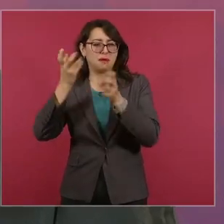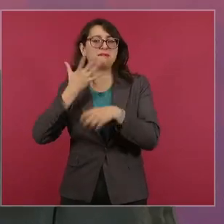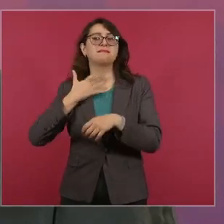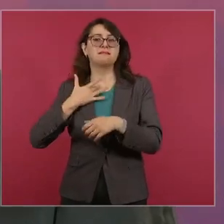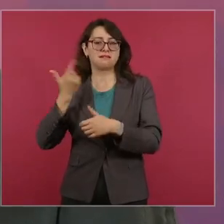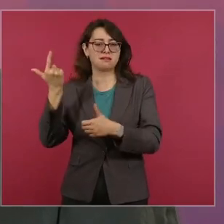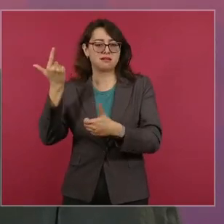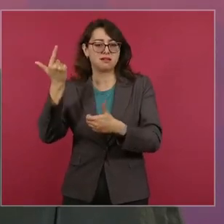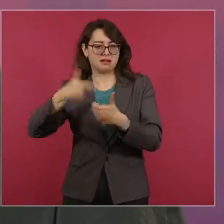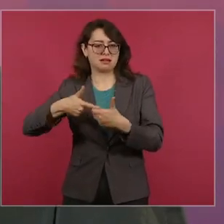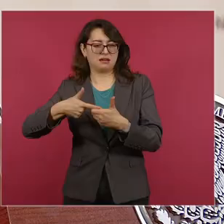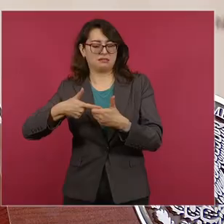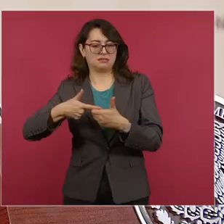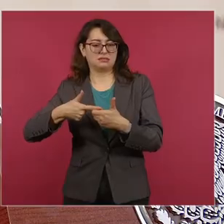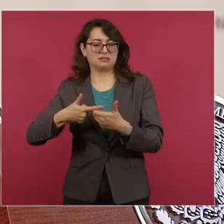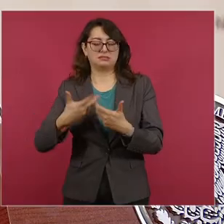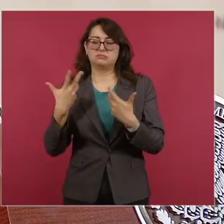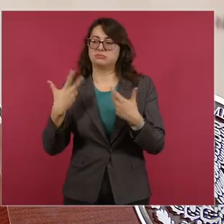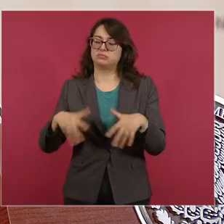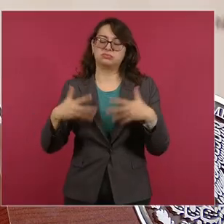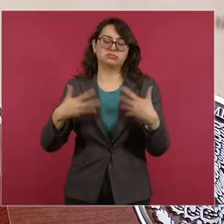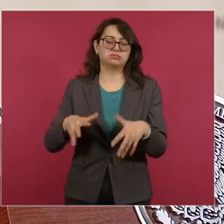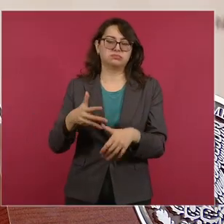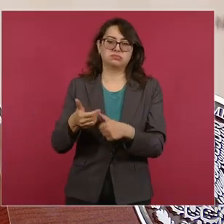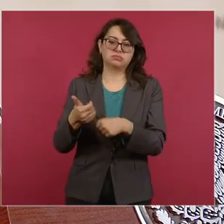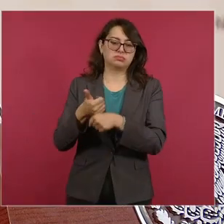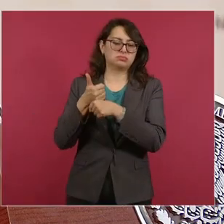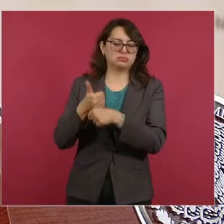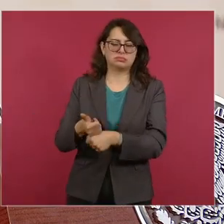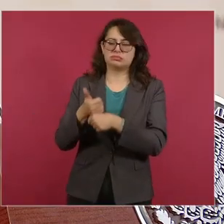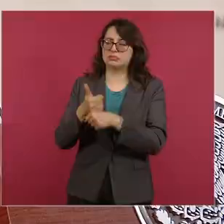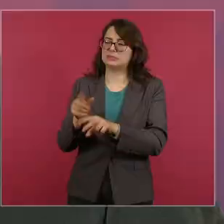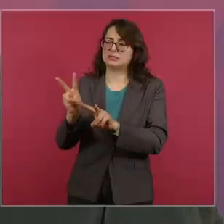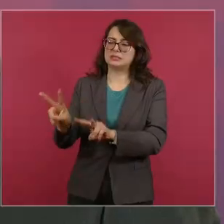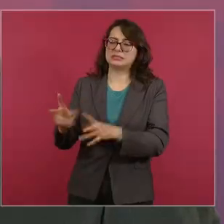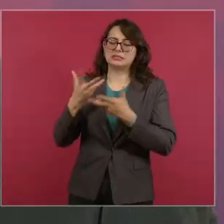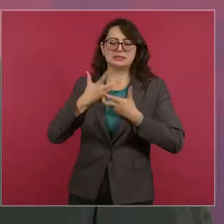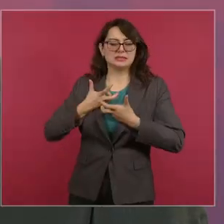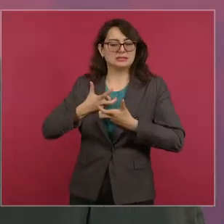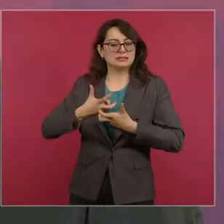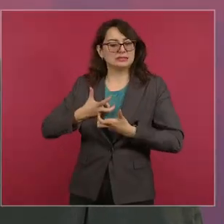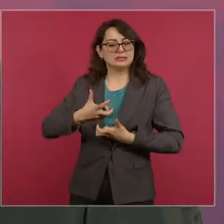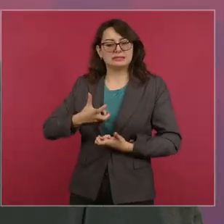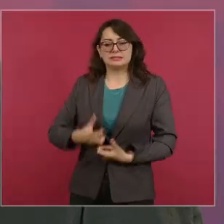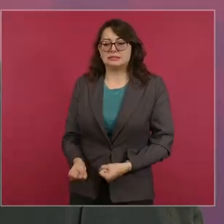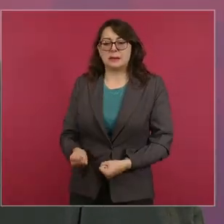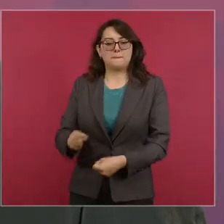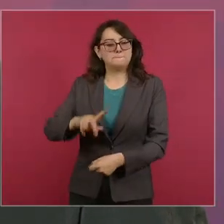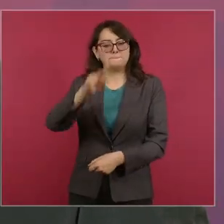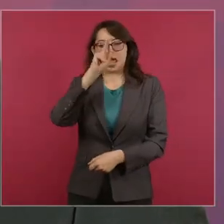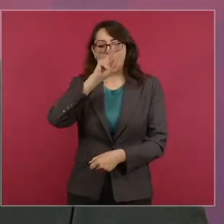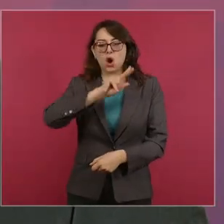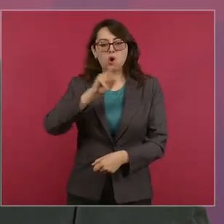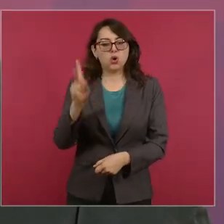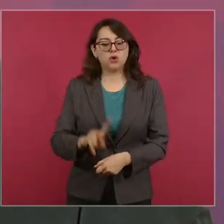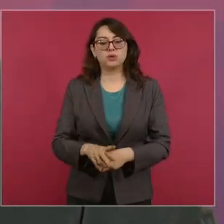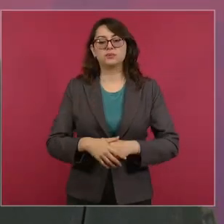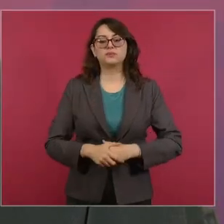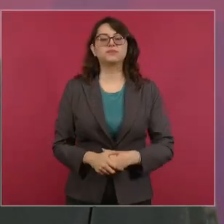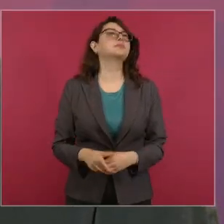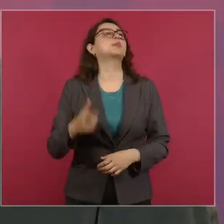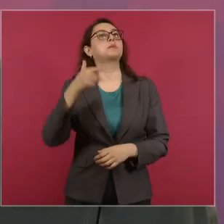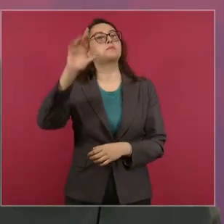una tragedia terrible que me dolió muchísimo estaba yo en una gira